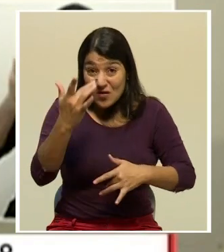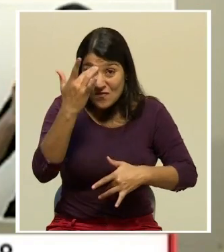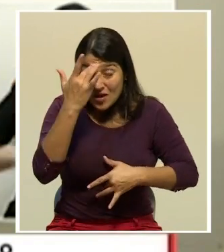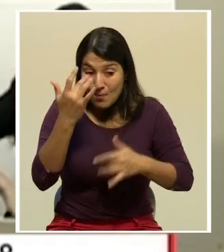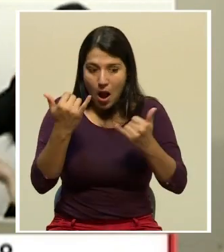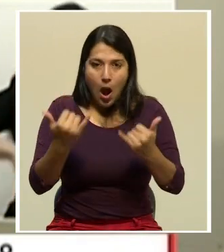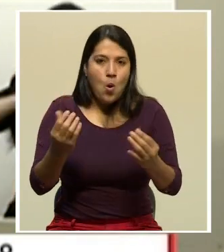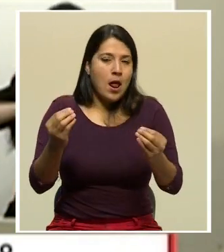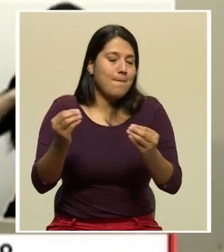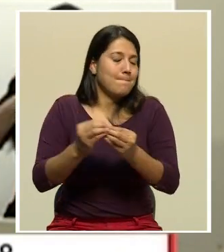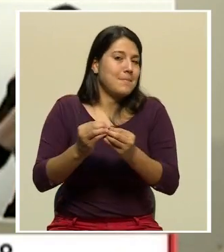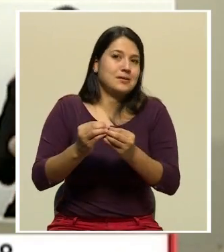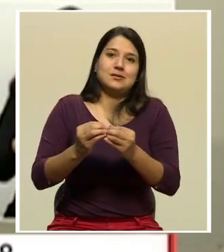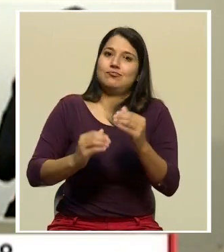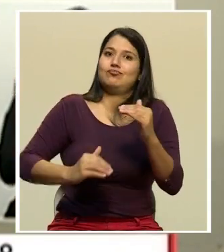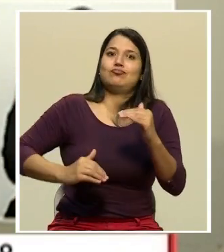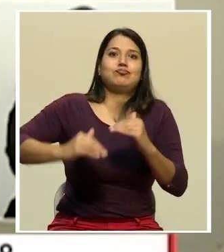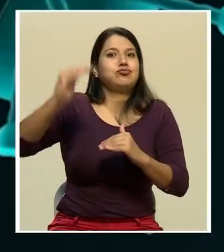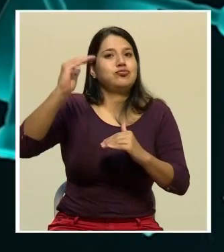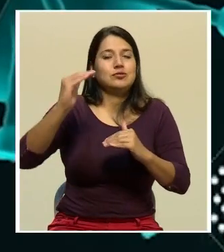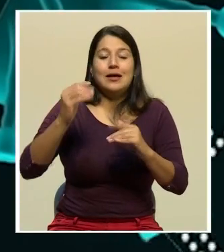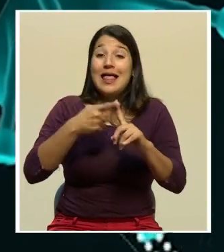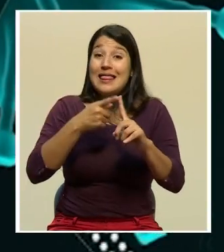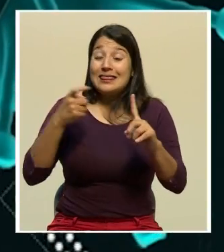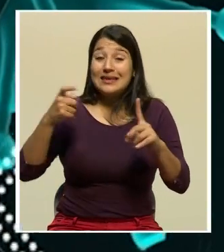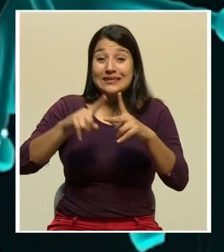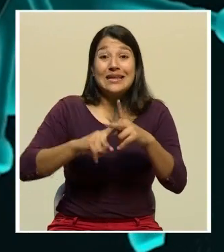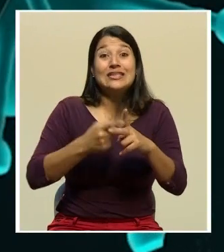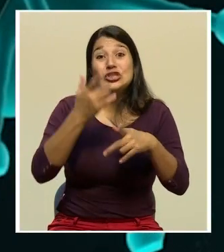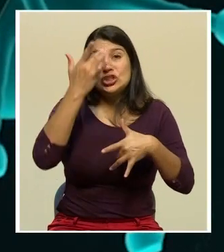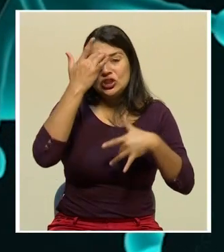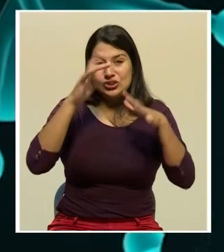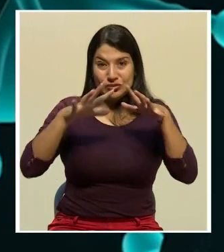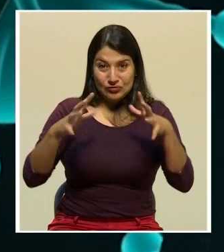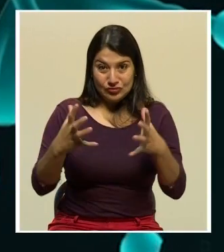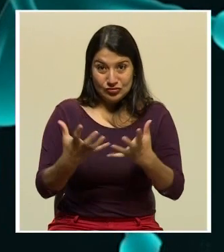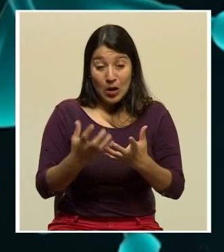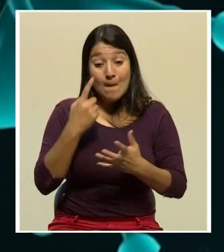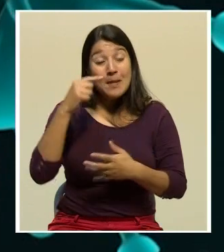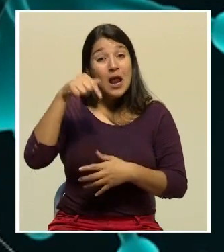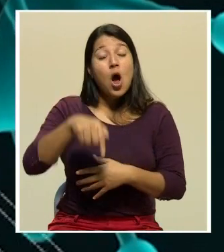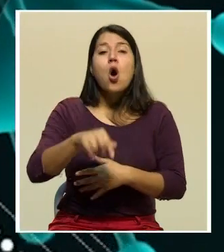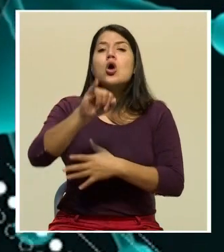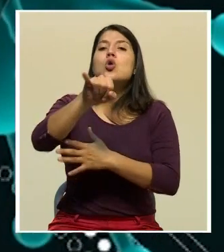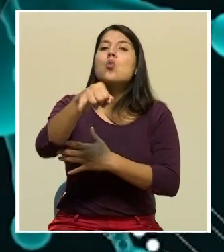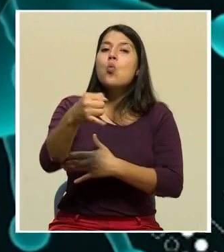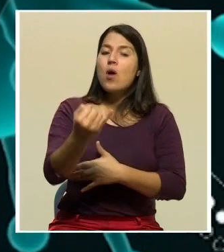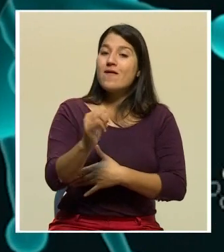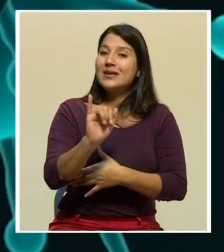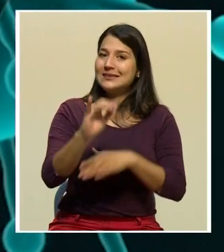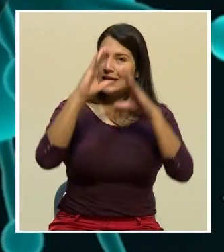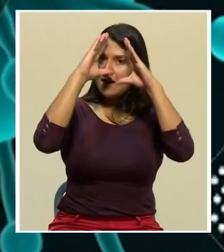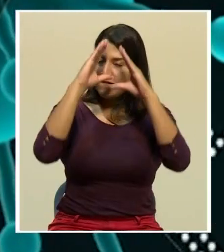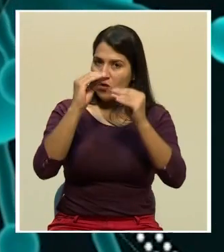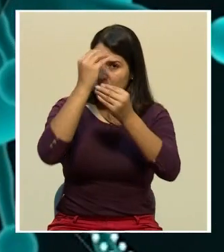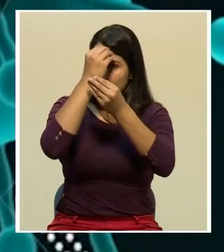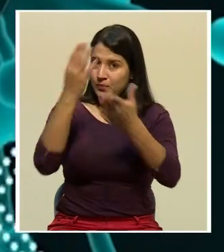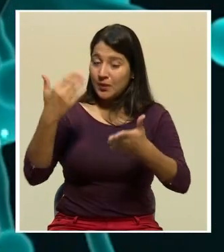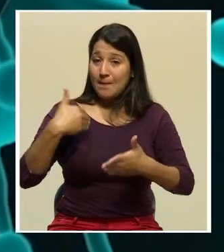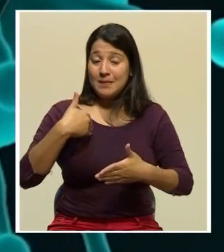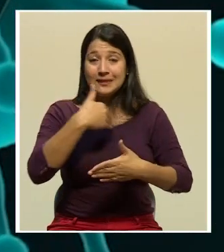alto que ha existido desde que iniciamos con la pandemia. Para este jueves, estos son los datos reportados por el Ministerio.